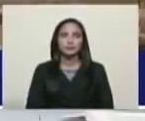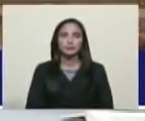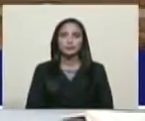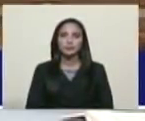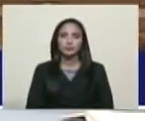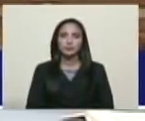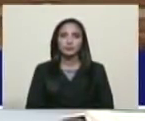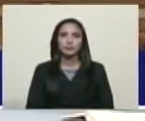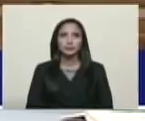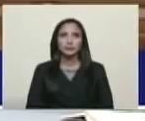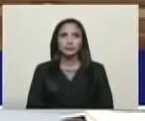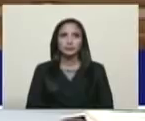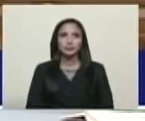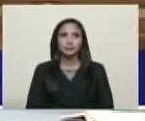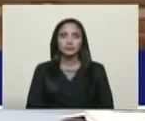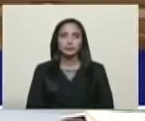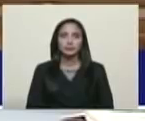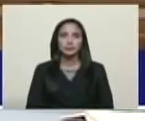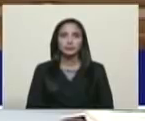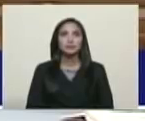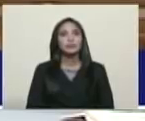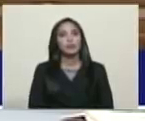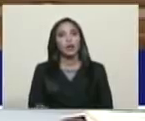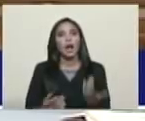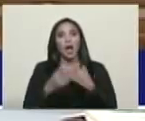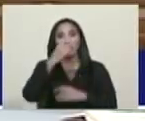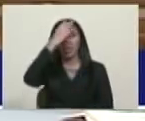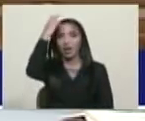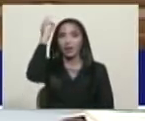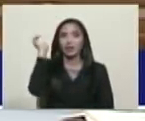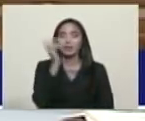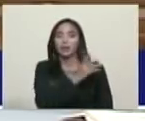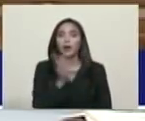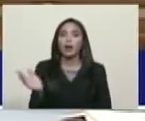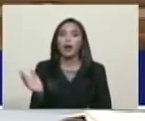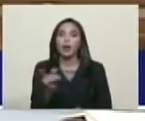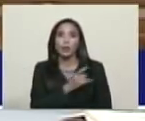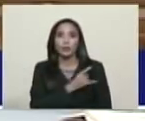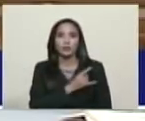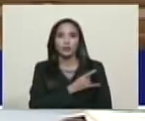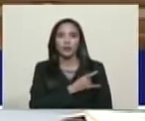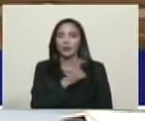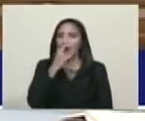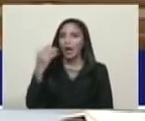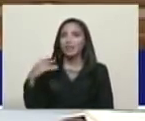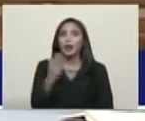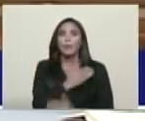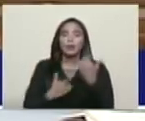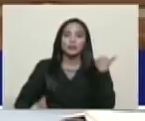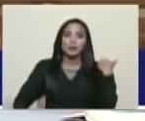canas. Don Tarek estaba en la universidad, era presidente de la Federación